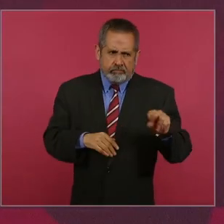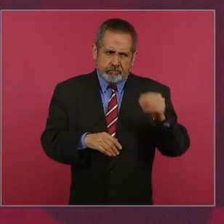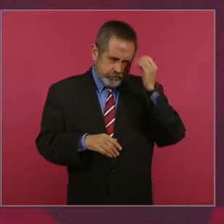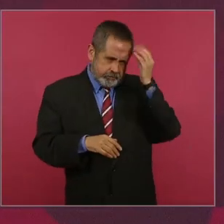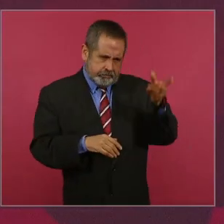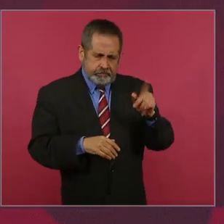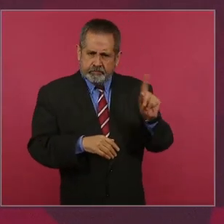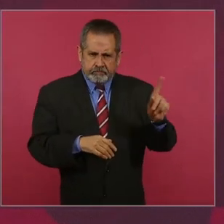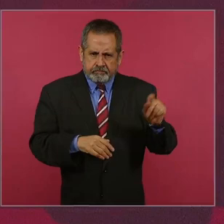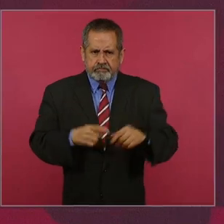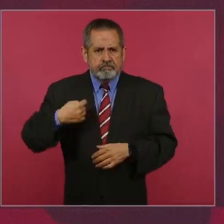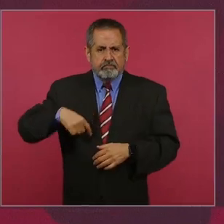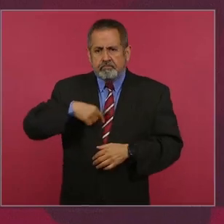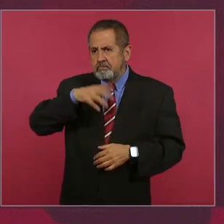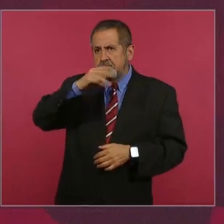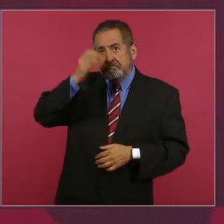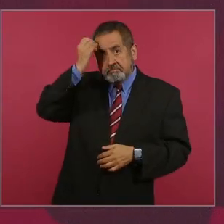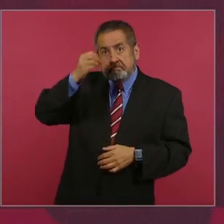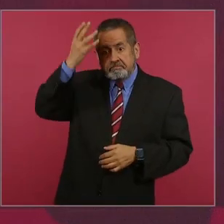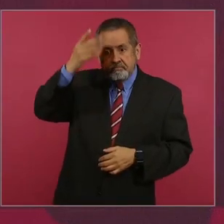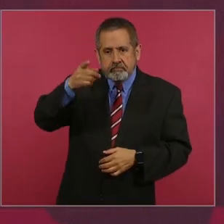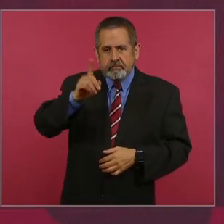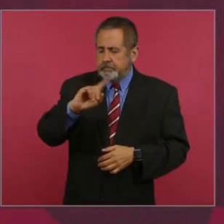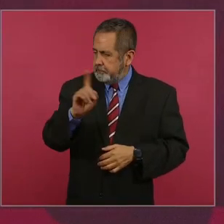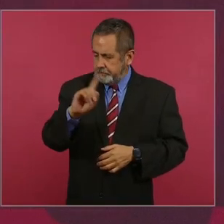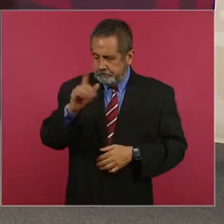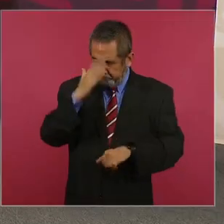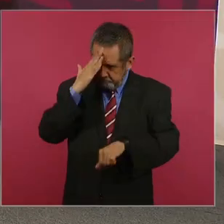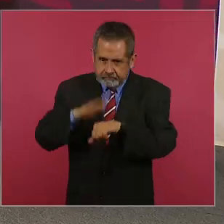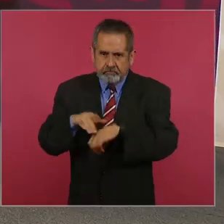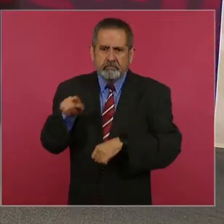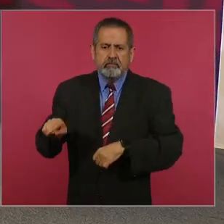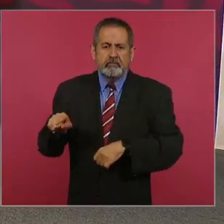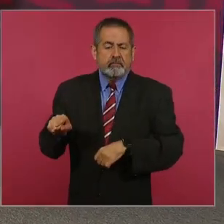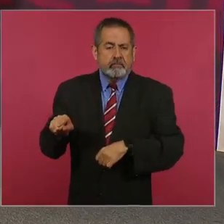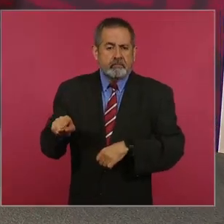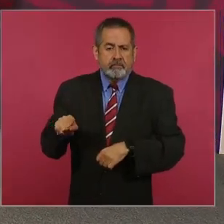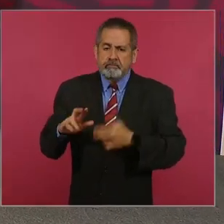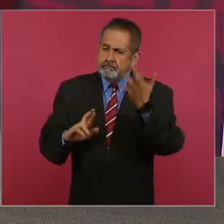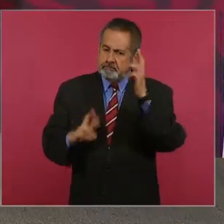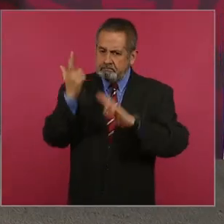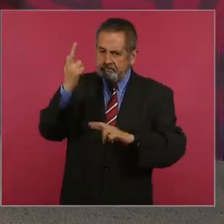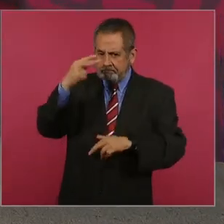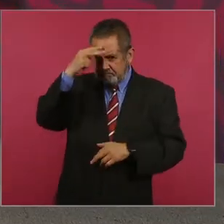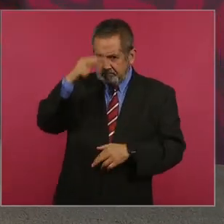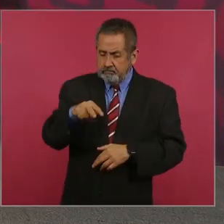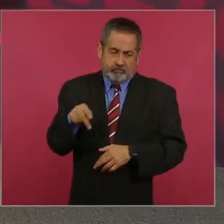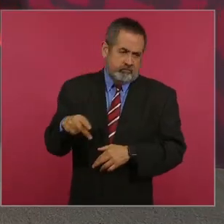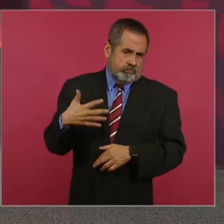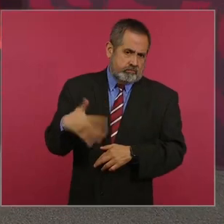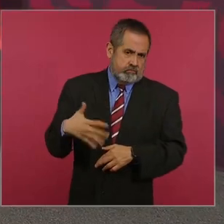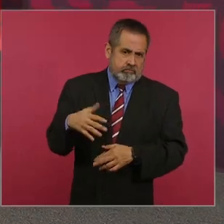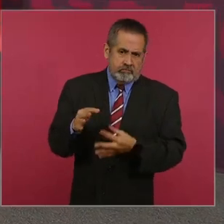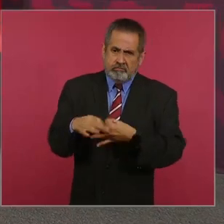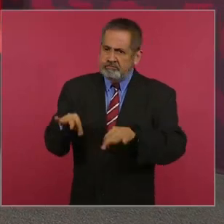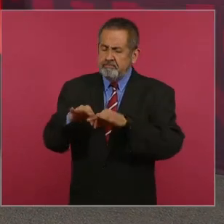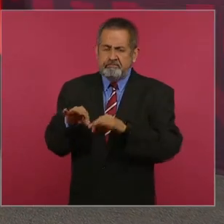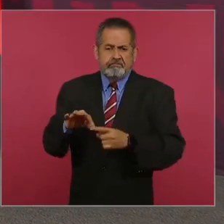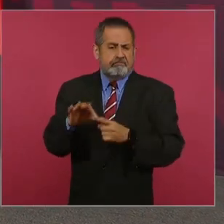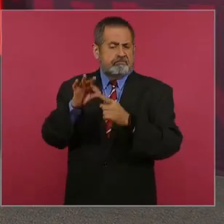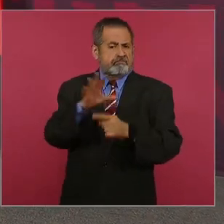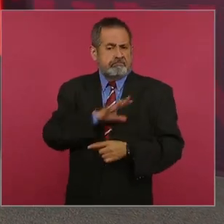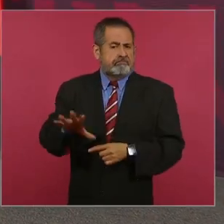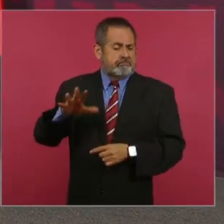nosotros no podemos olvidar la revolución mexicana es algo excepcional